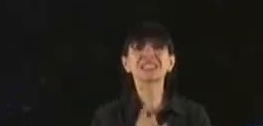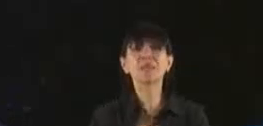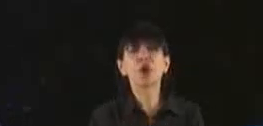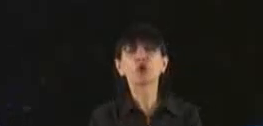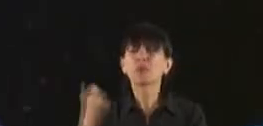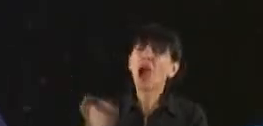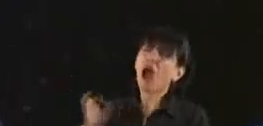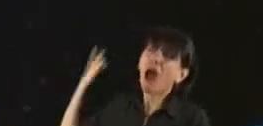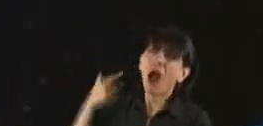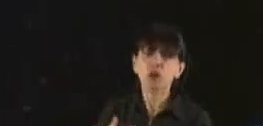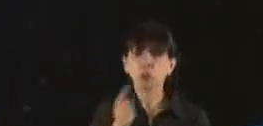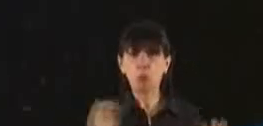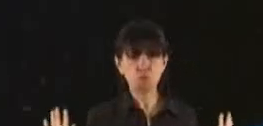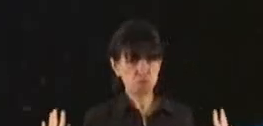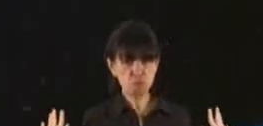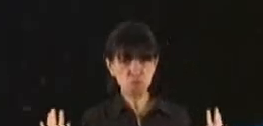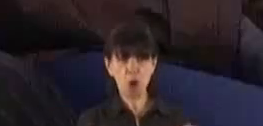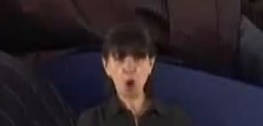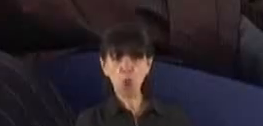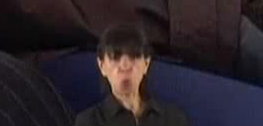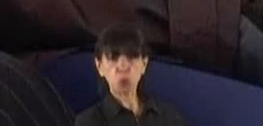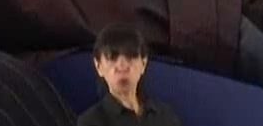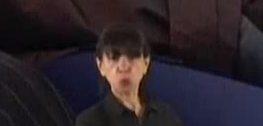oculto, queríamos negarlo.